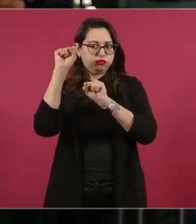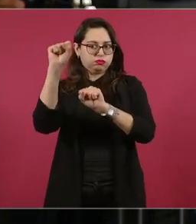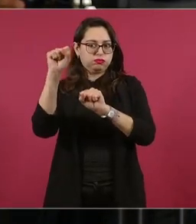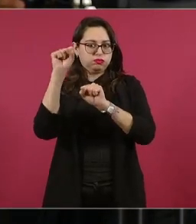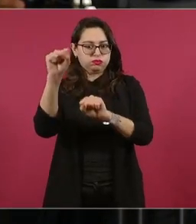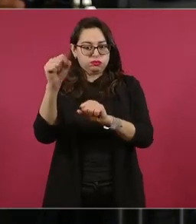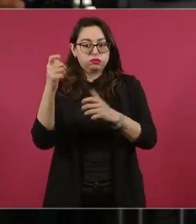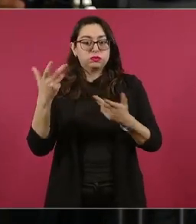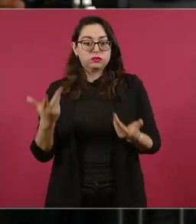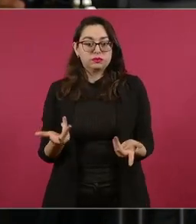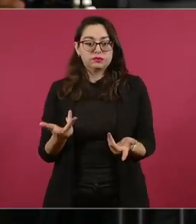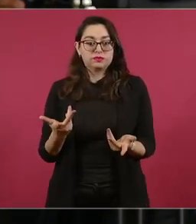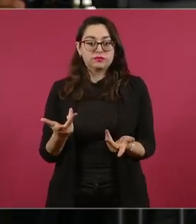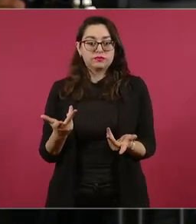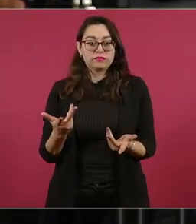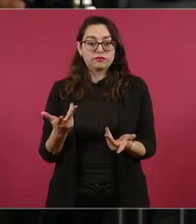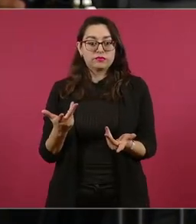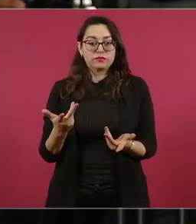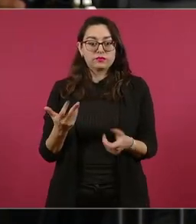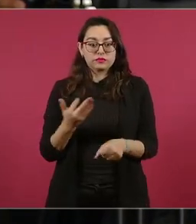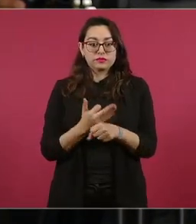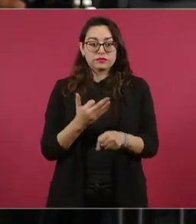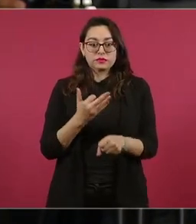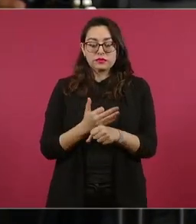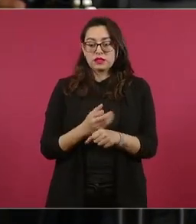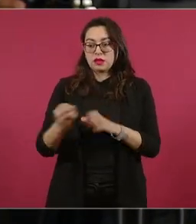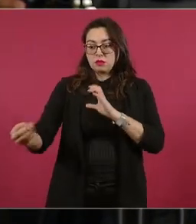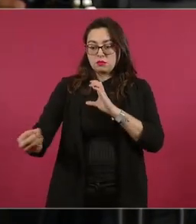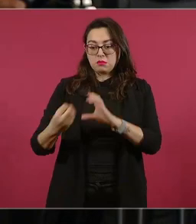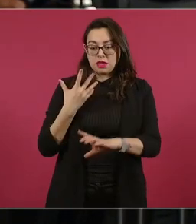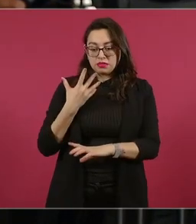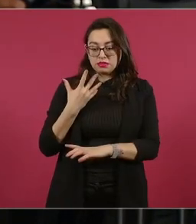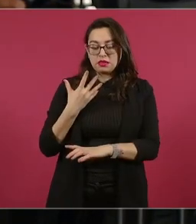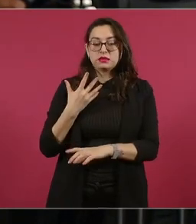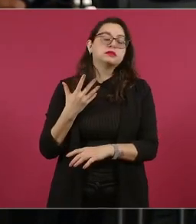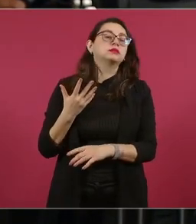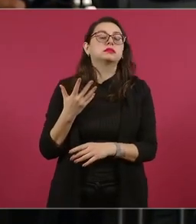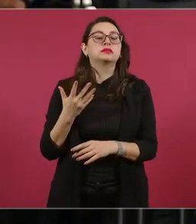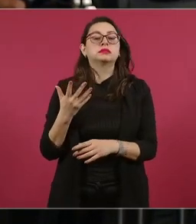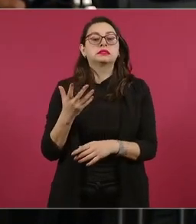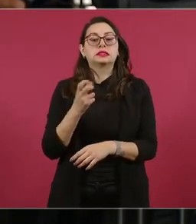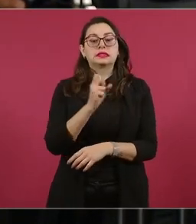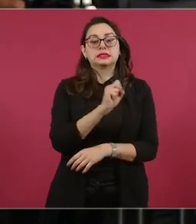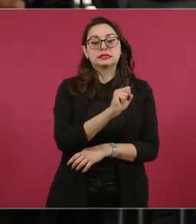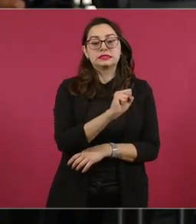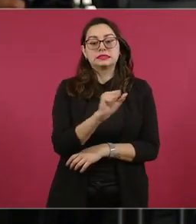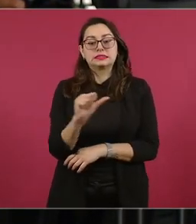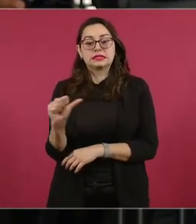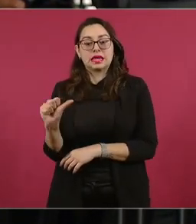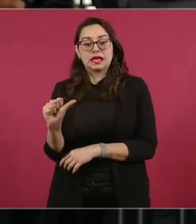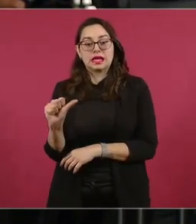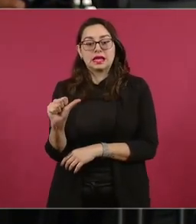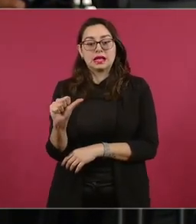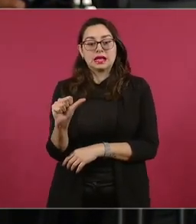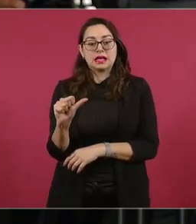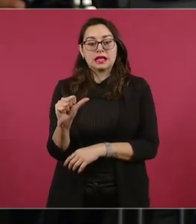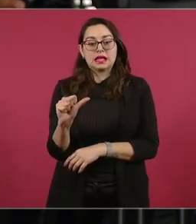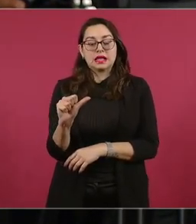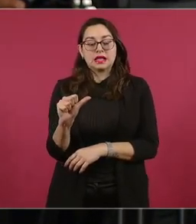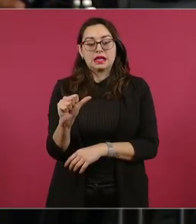seguimiento, de hecho ya me acaban de proveer del comunicado, agradezco. La Secretaría de Salud, en el comunicado